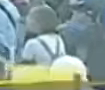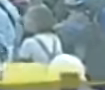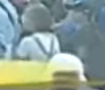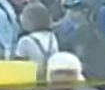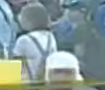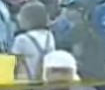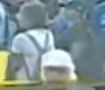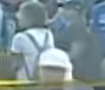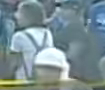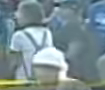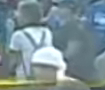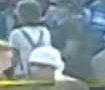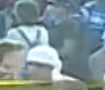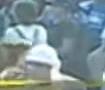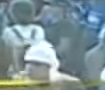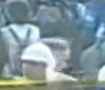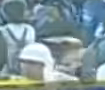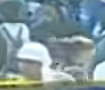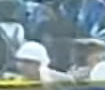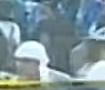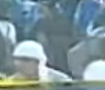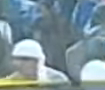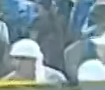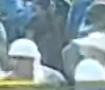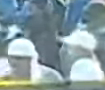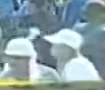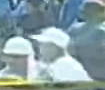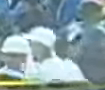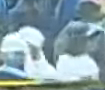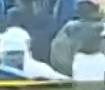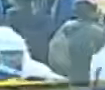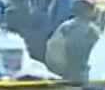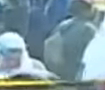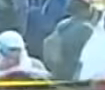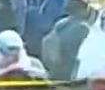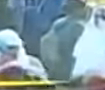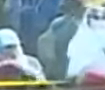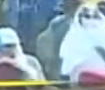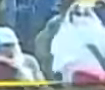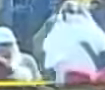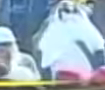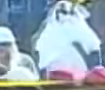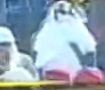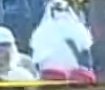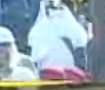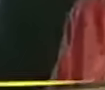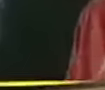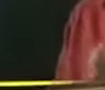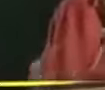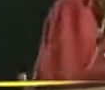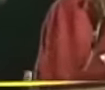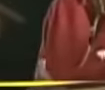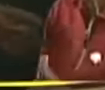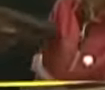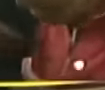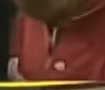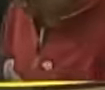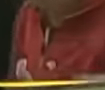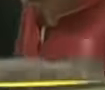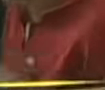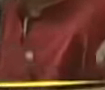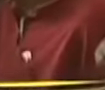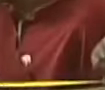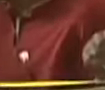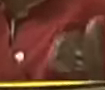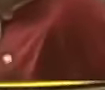y el futuro del país. Manifestó que si algo caracteriza en este tiempo al país es la unidad, la lucha, la batalla y la victoria. Instó